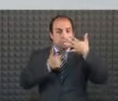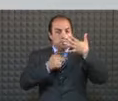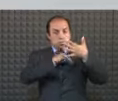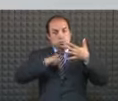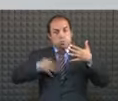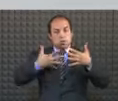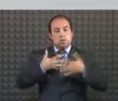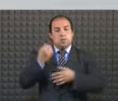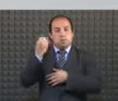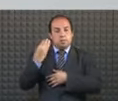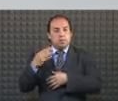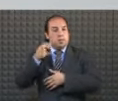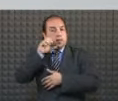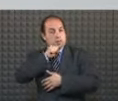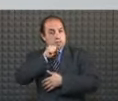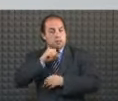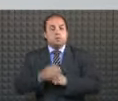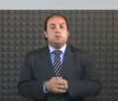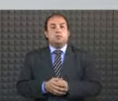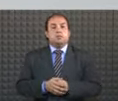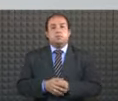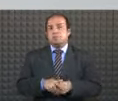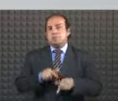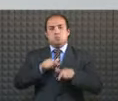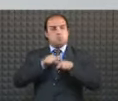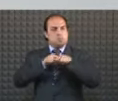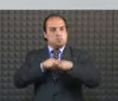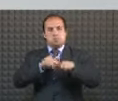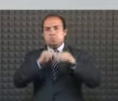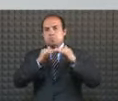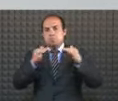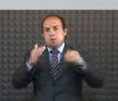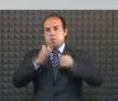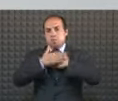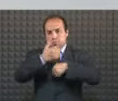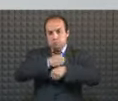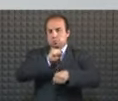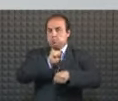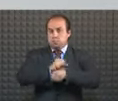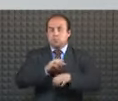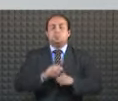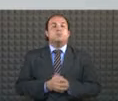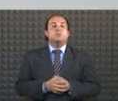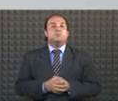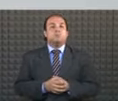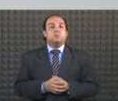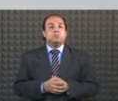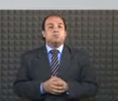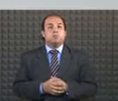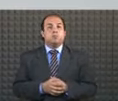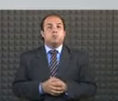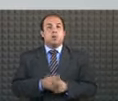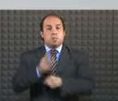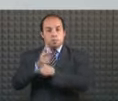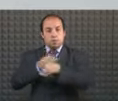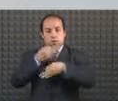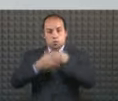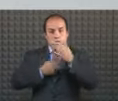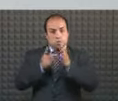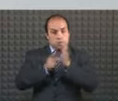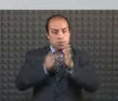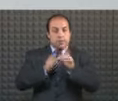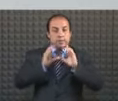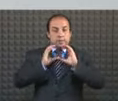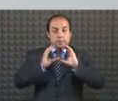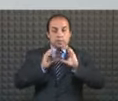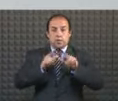estamos en semáforo naranja y así nos vamos a mantener durante la próxima semana. Y el llamado de nuevo a todos a que nos sigamos